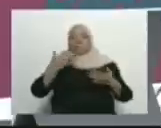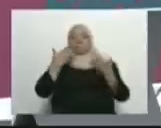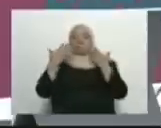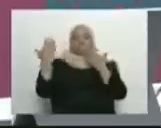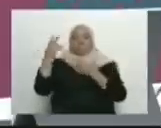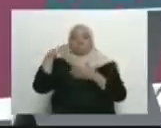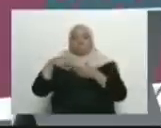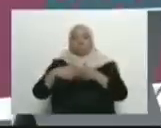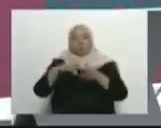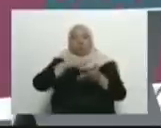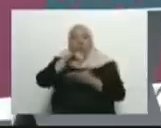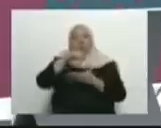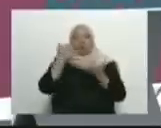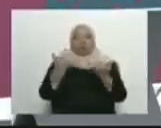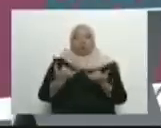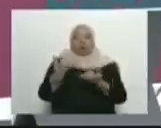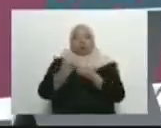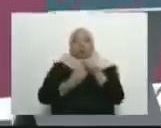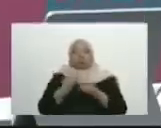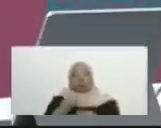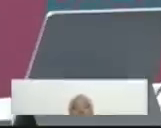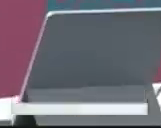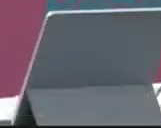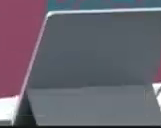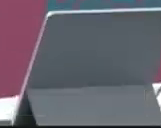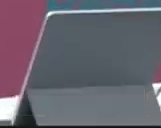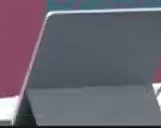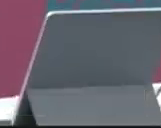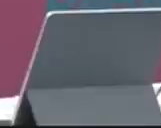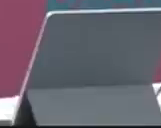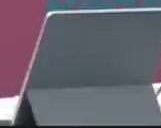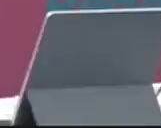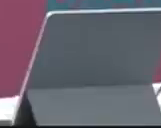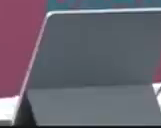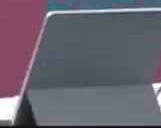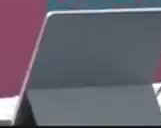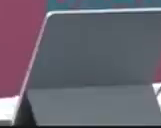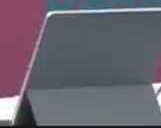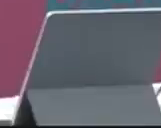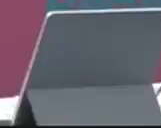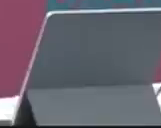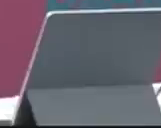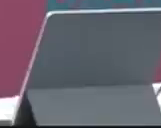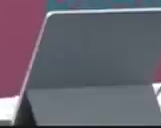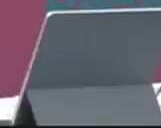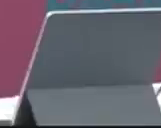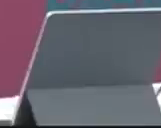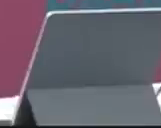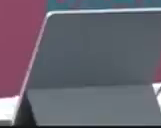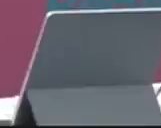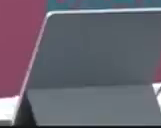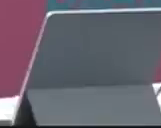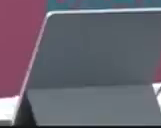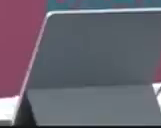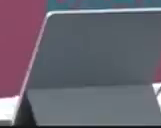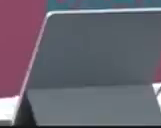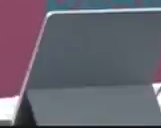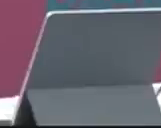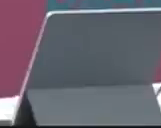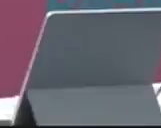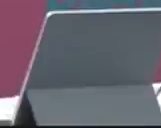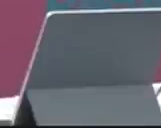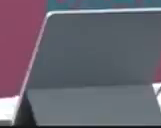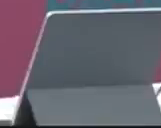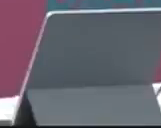bolivariana. Le toca a usted como comandante general estar al frente de hombres y